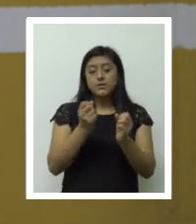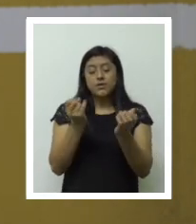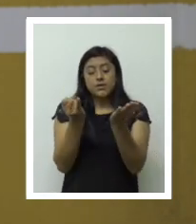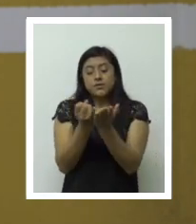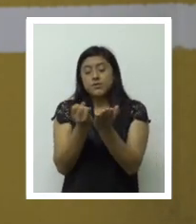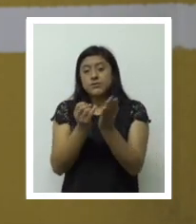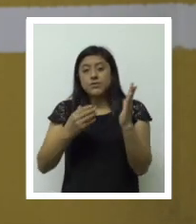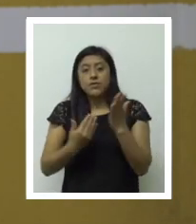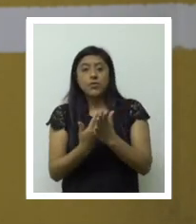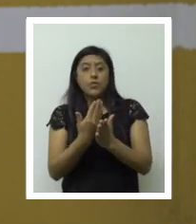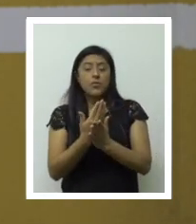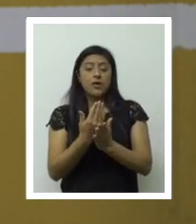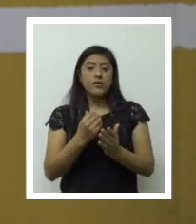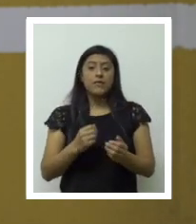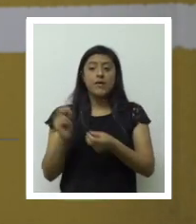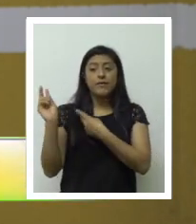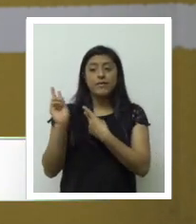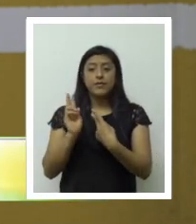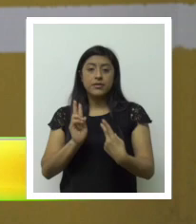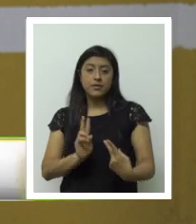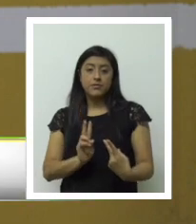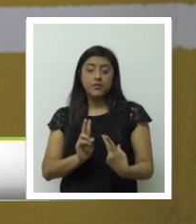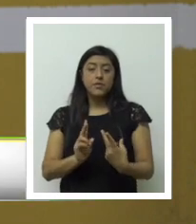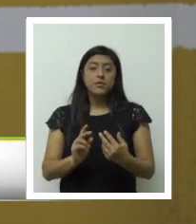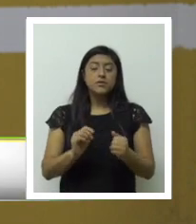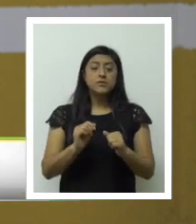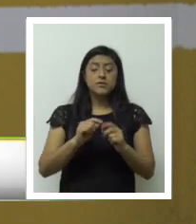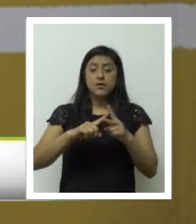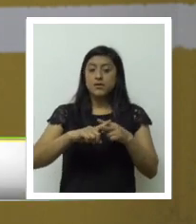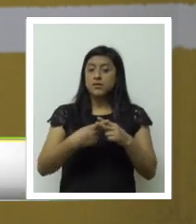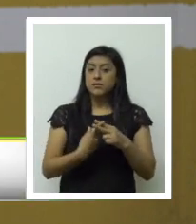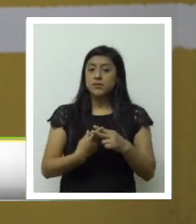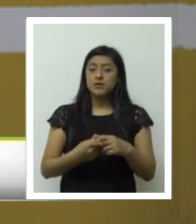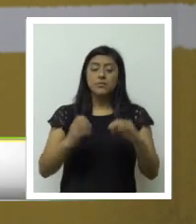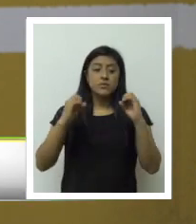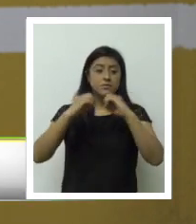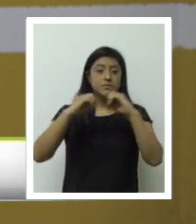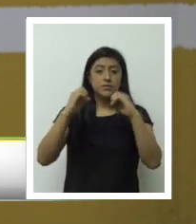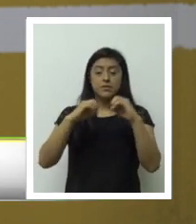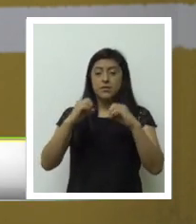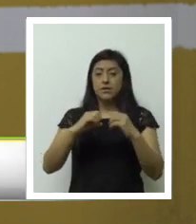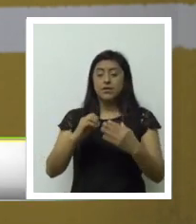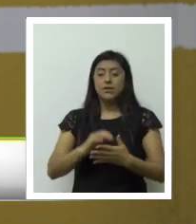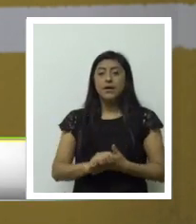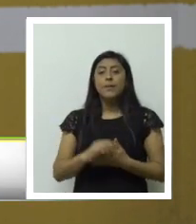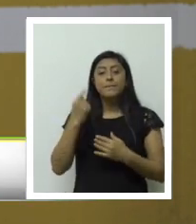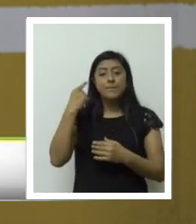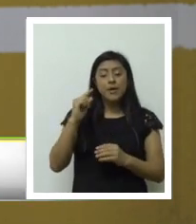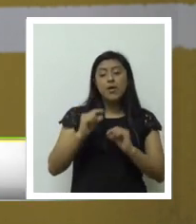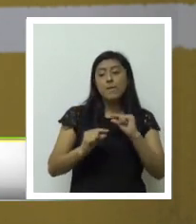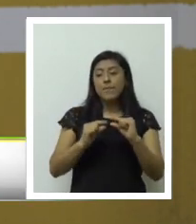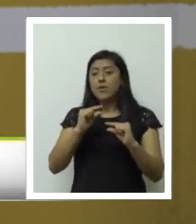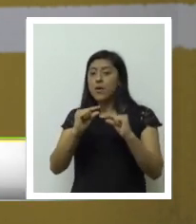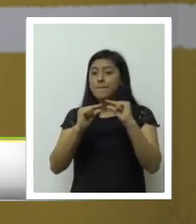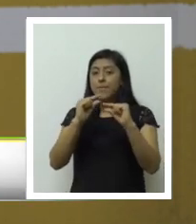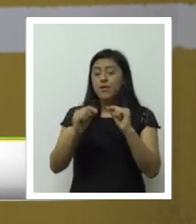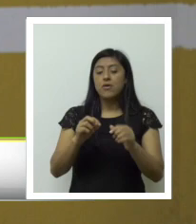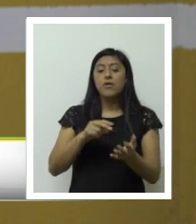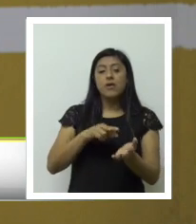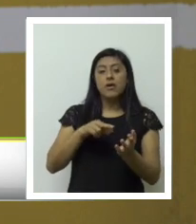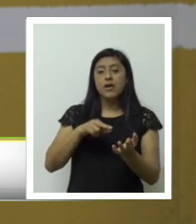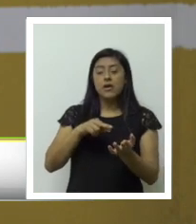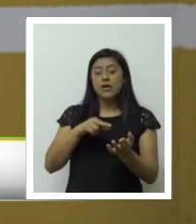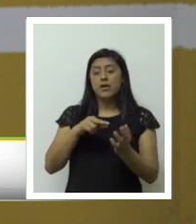institución nueva, bueno, sin saber, nos venimos. Y al principio, como le digo, iniciamos